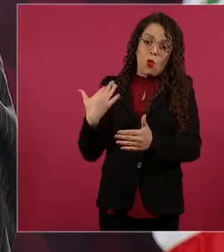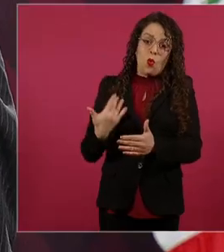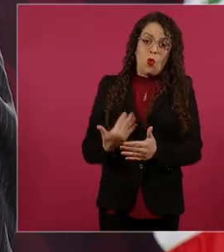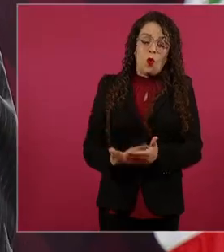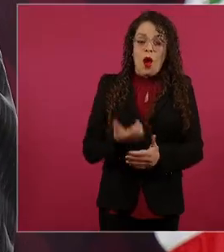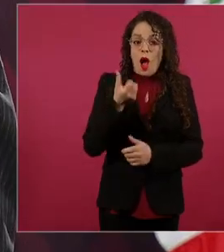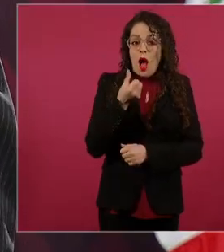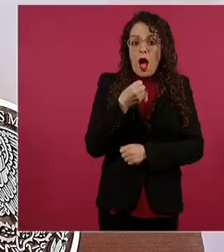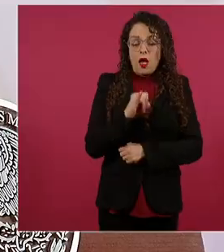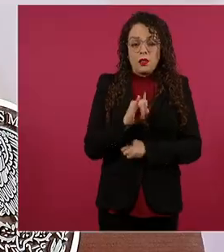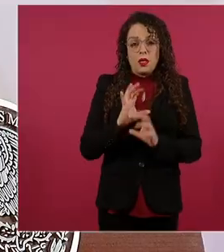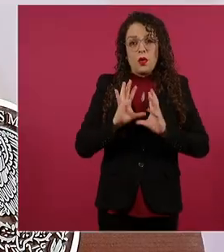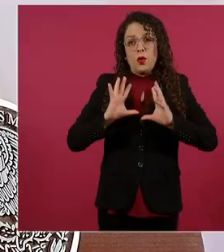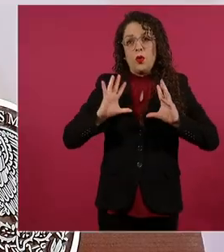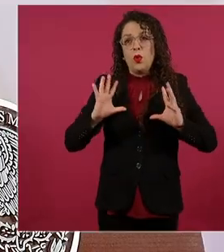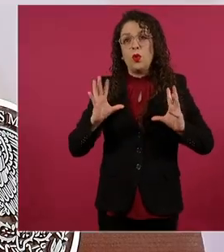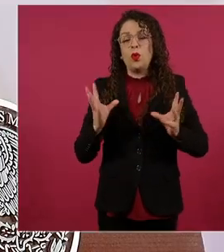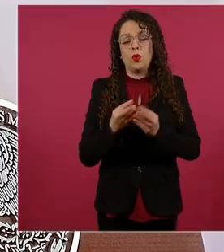descubre